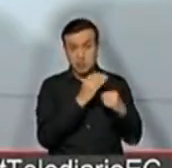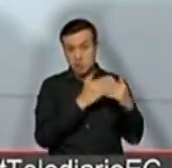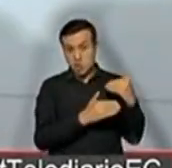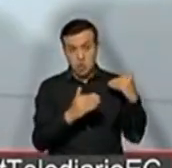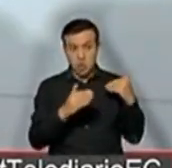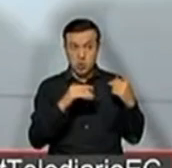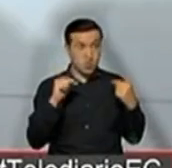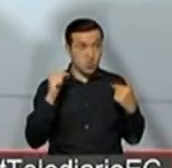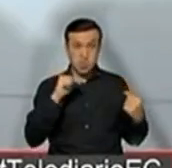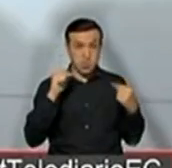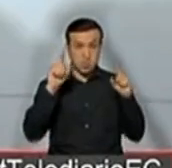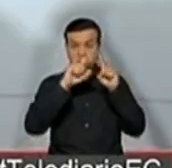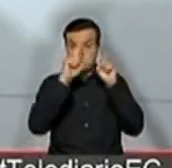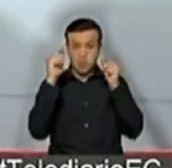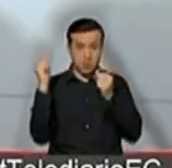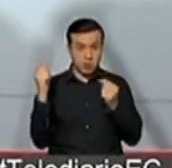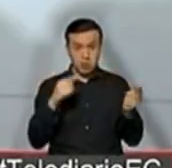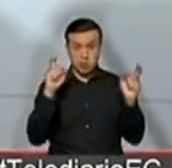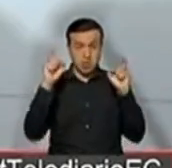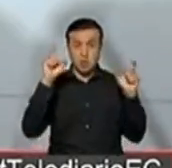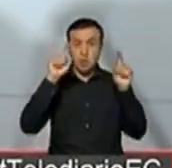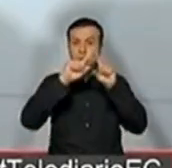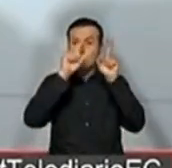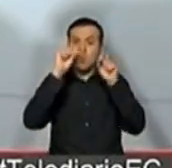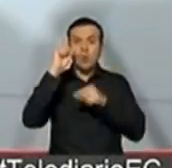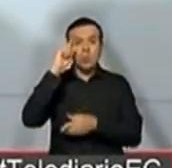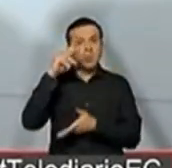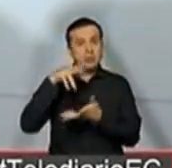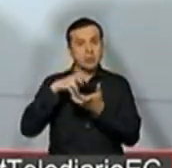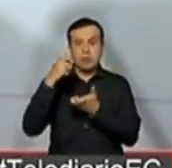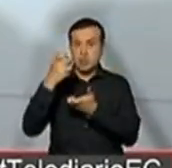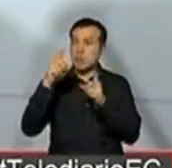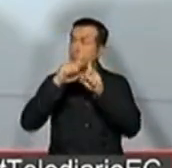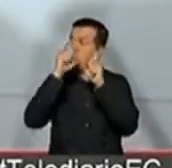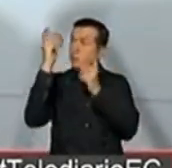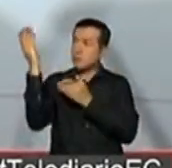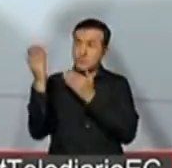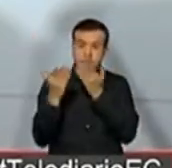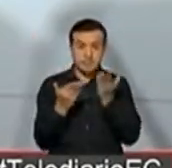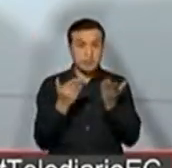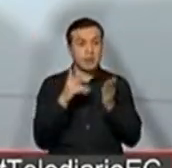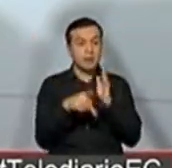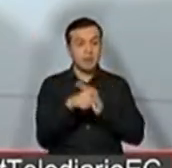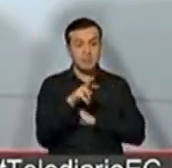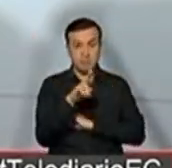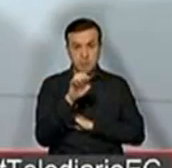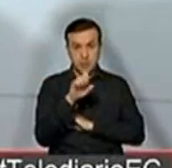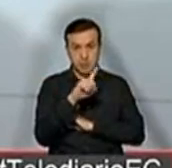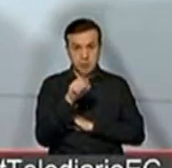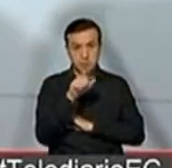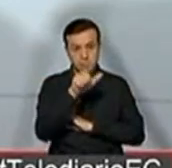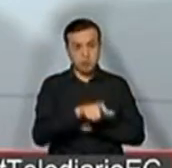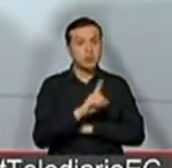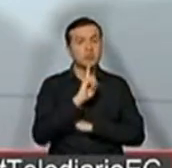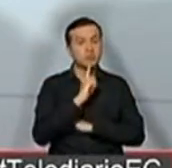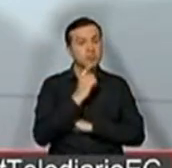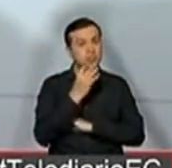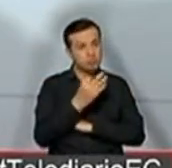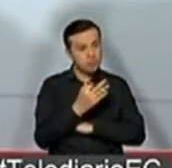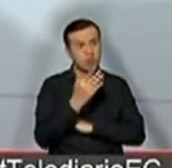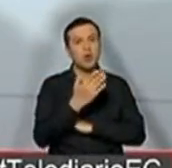a la inversión petrolera, este gobierno ha tratado de atraerla. El ministro Pérez, que es una persona muy seria, ha